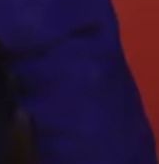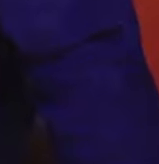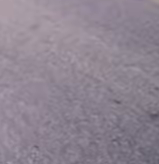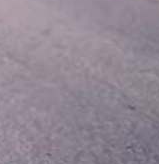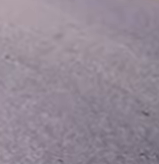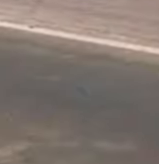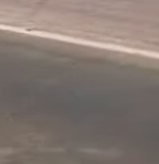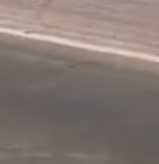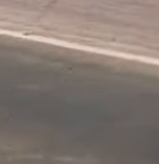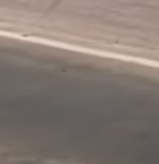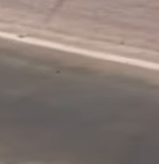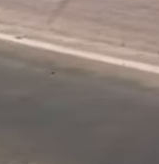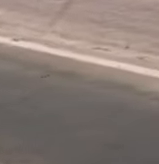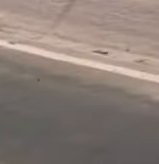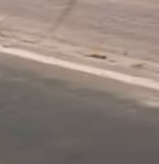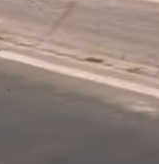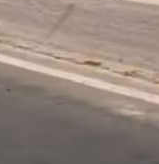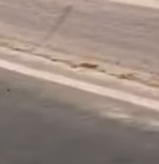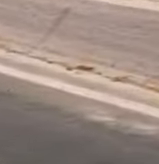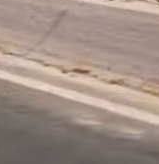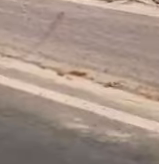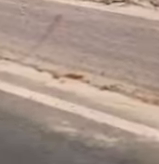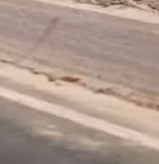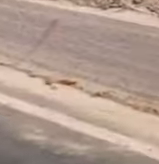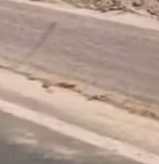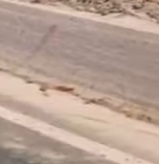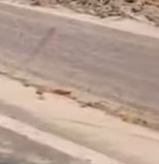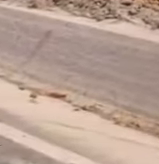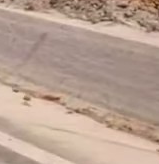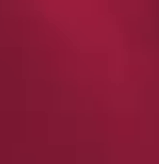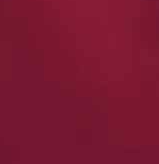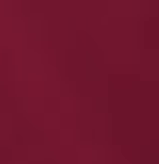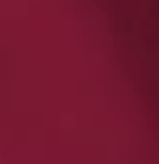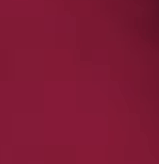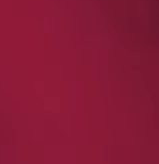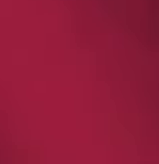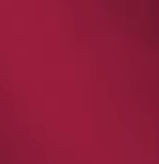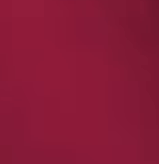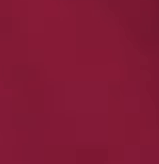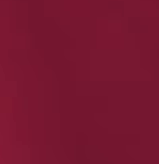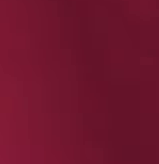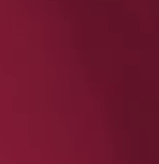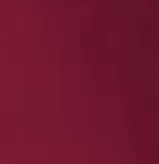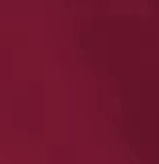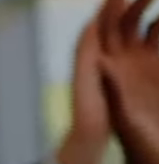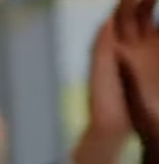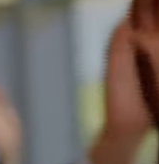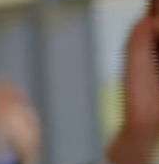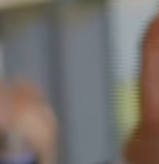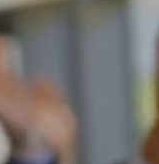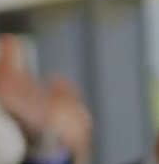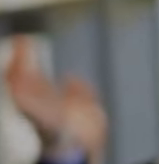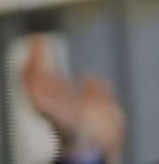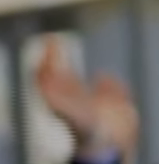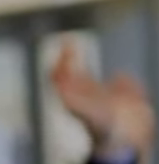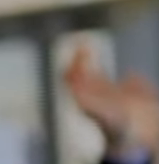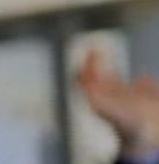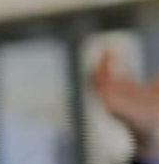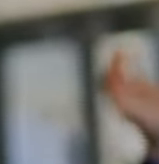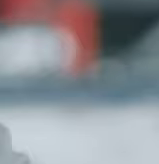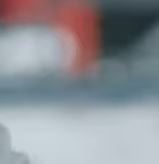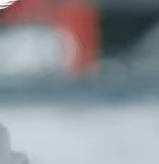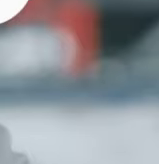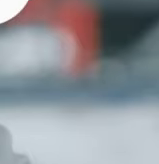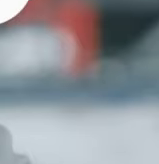de México. Secretaría de Infraestructura, Comunicaciones y Transportes. Gobierno de México. Con los votos de los diputados